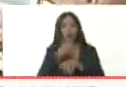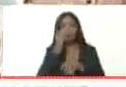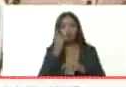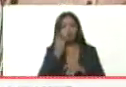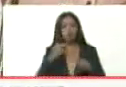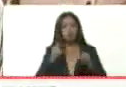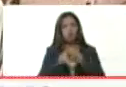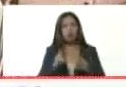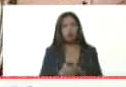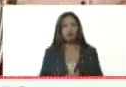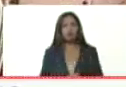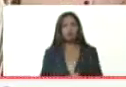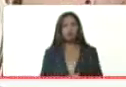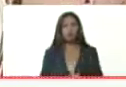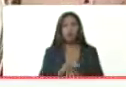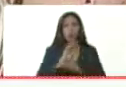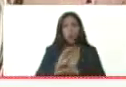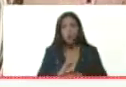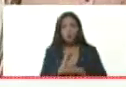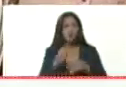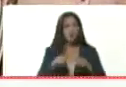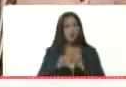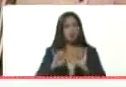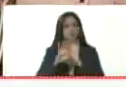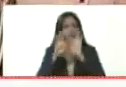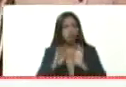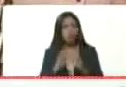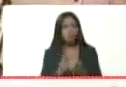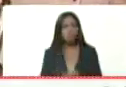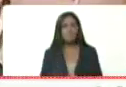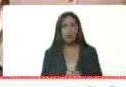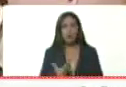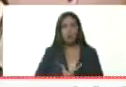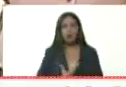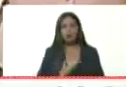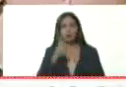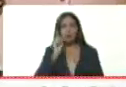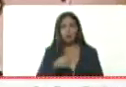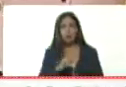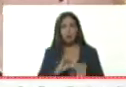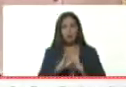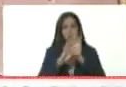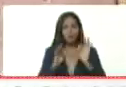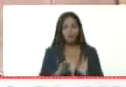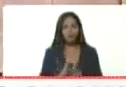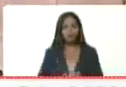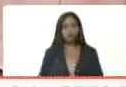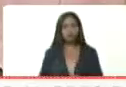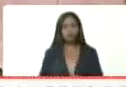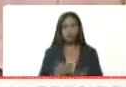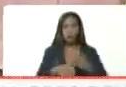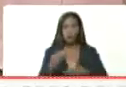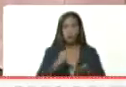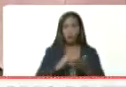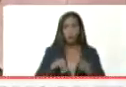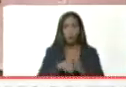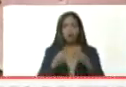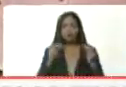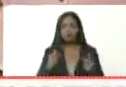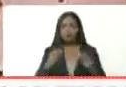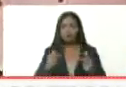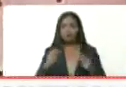a los protectores y protectoras a los alcaldes y a las alcaldesas vamos a ponernos las pilas